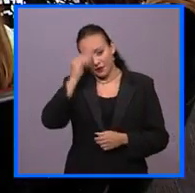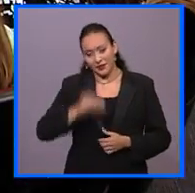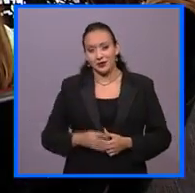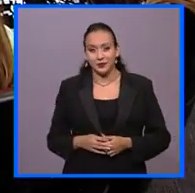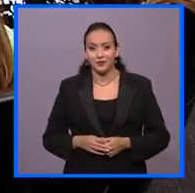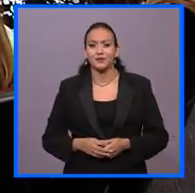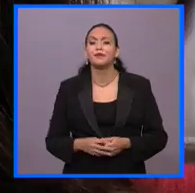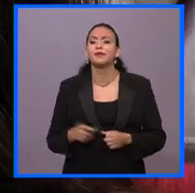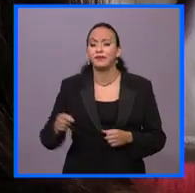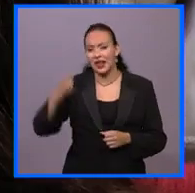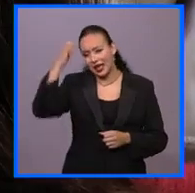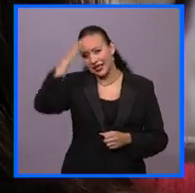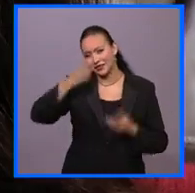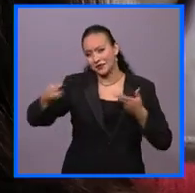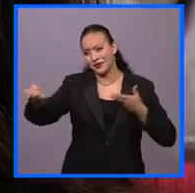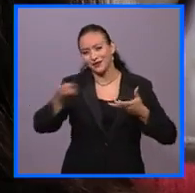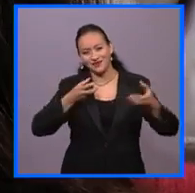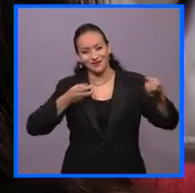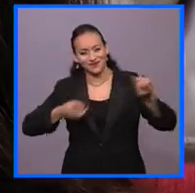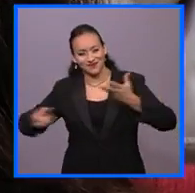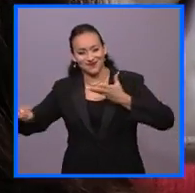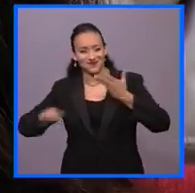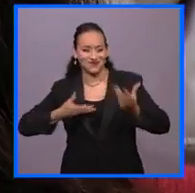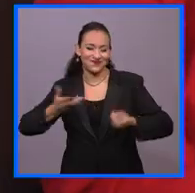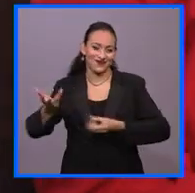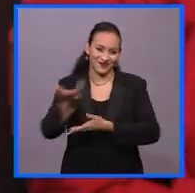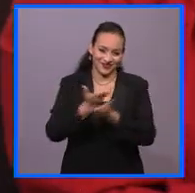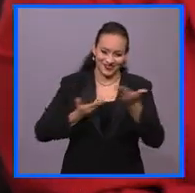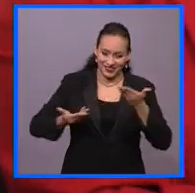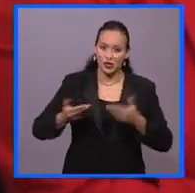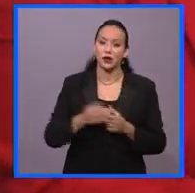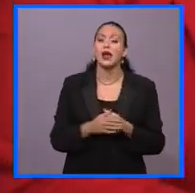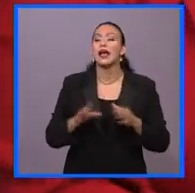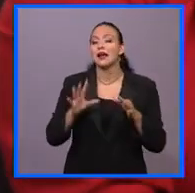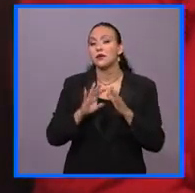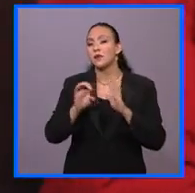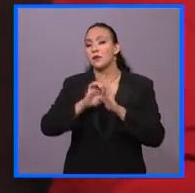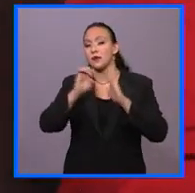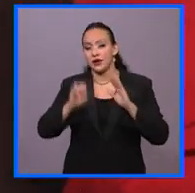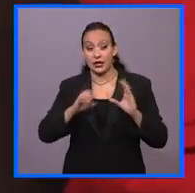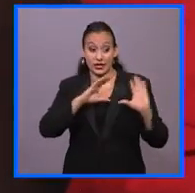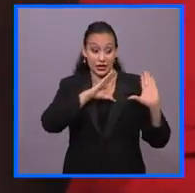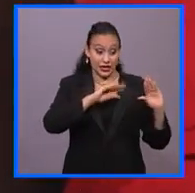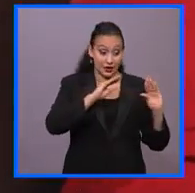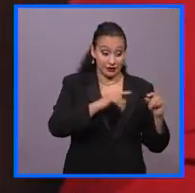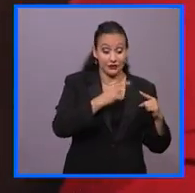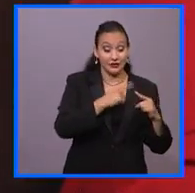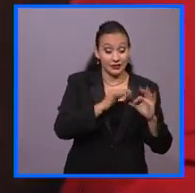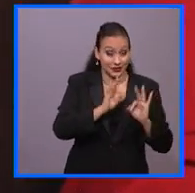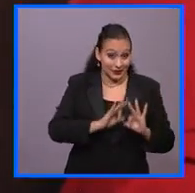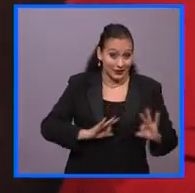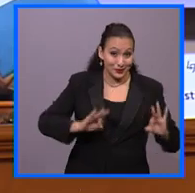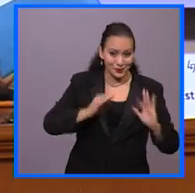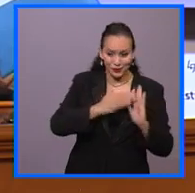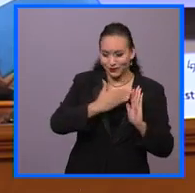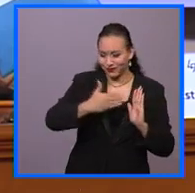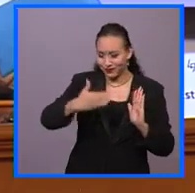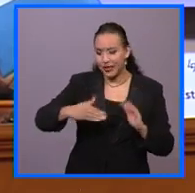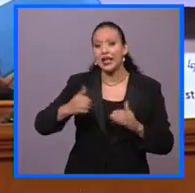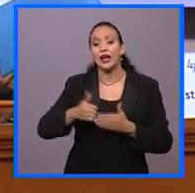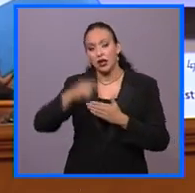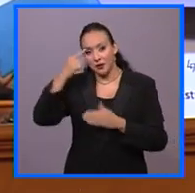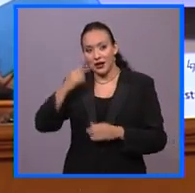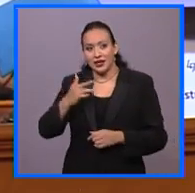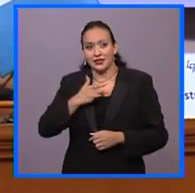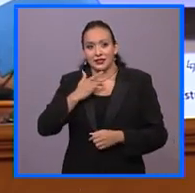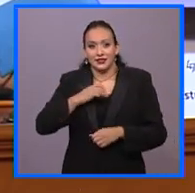Compartieron experiencias de programas de formación judicial que destacan la capacitación desde otras ciencias y habilidades